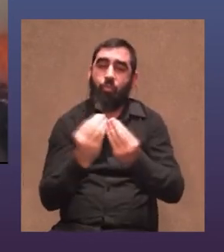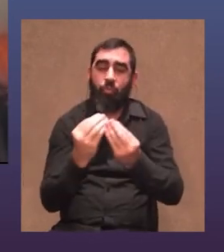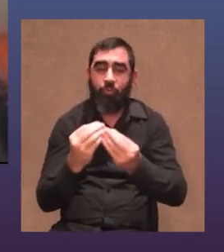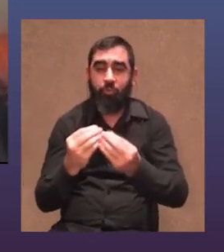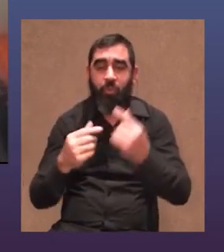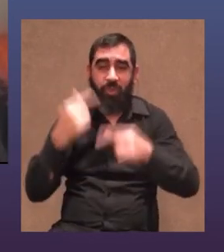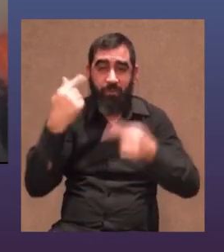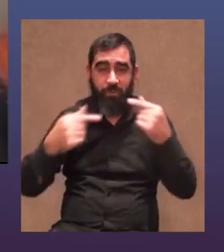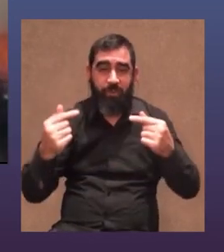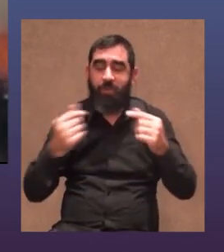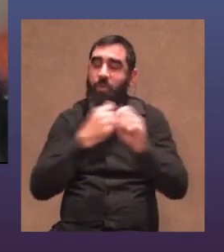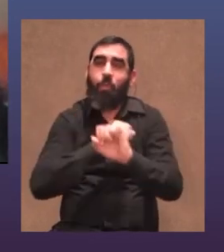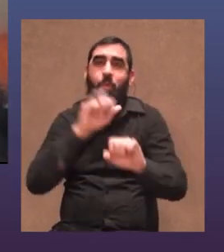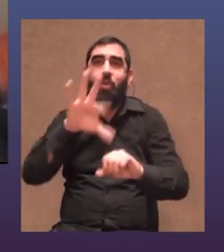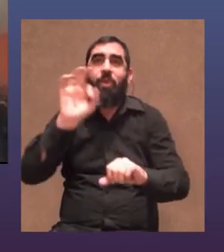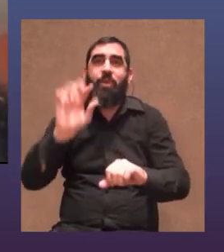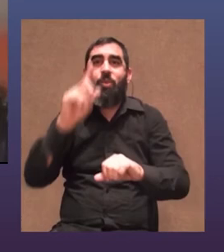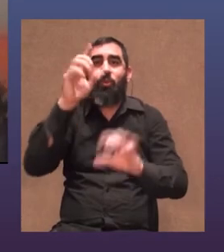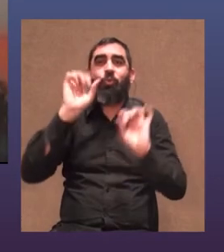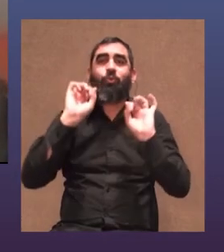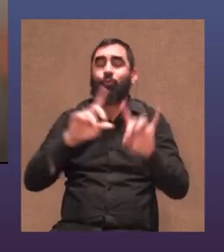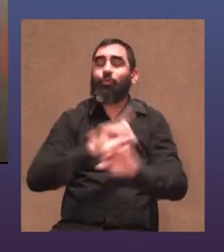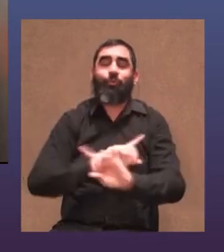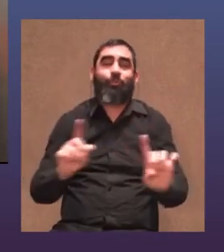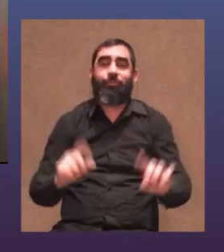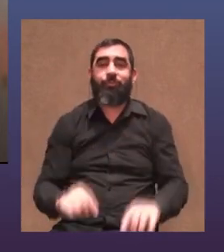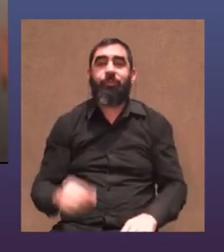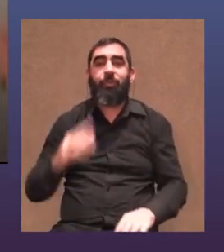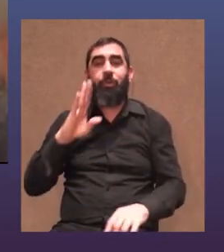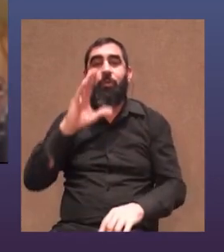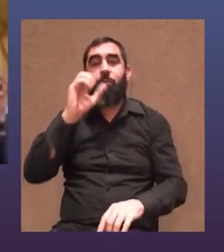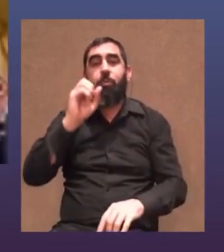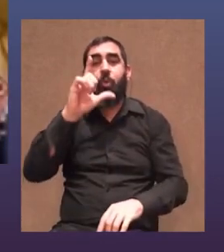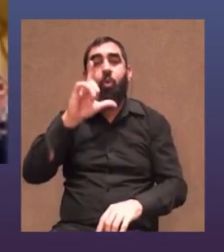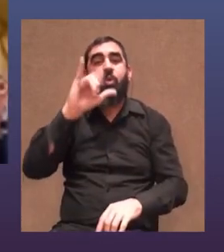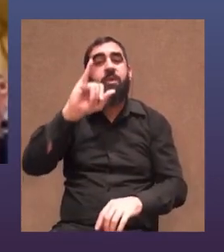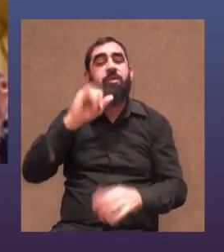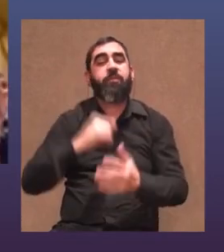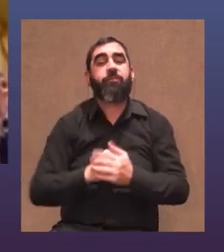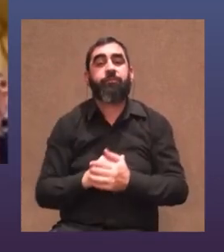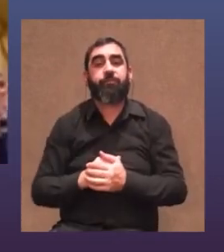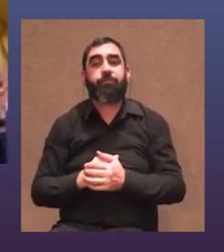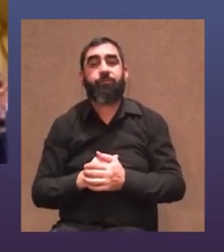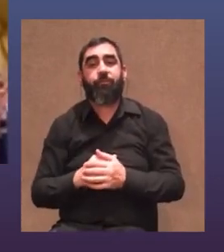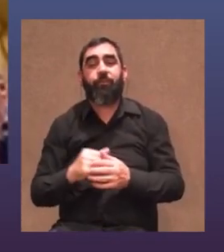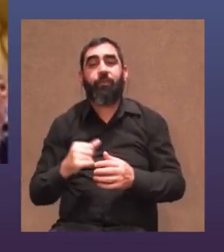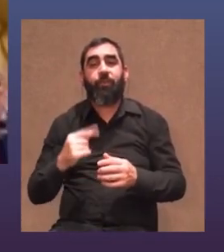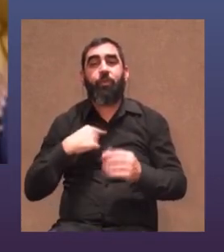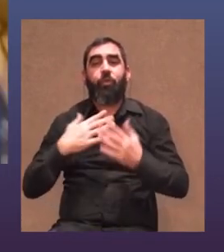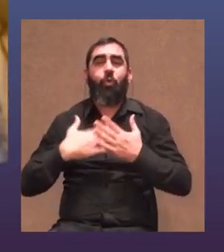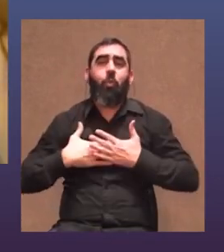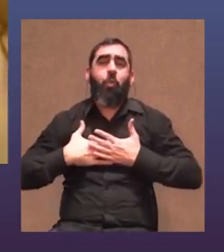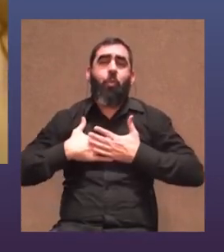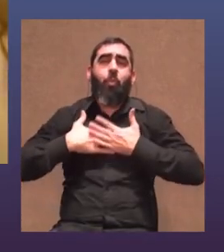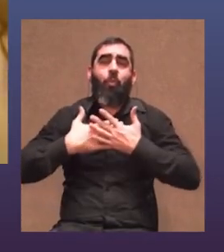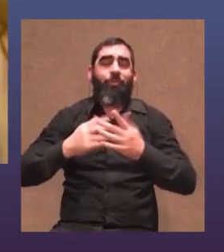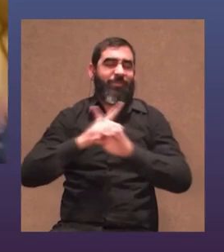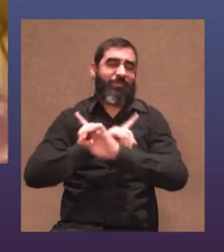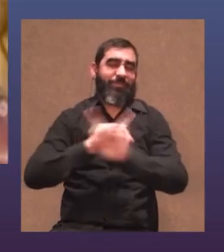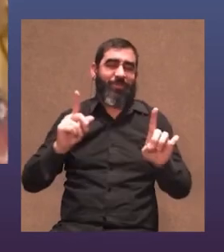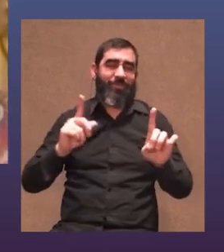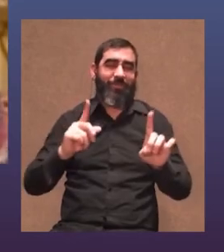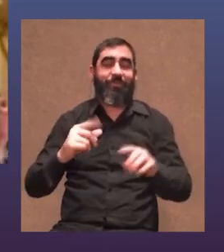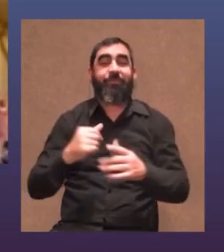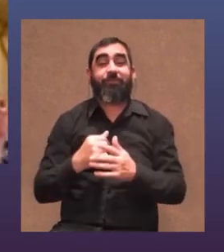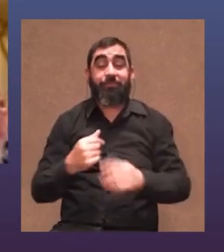quedo. No puedo quedarme con uno solo. ¿Poli? Yo soy romántica.